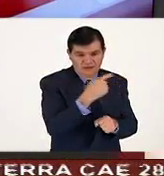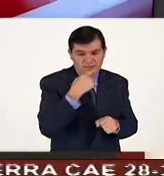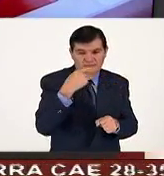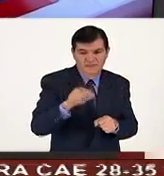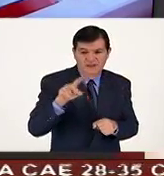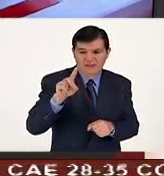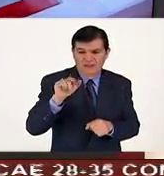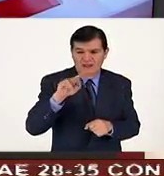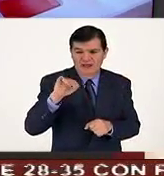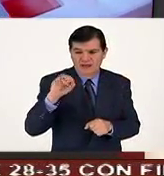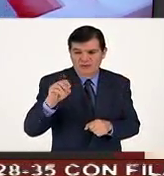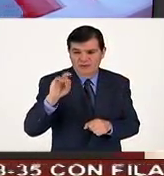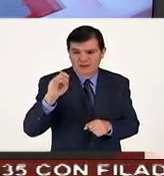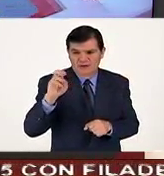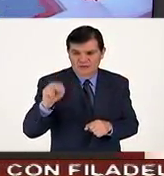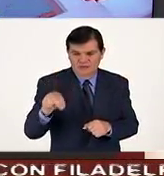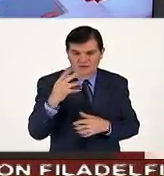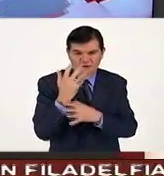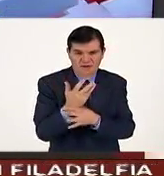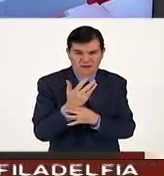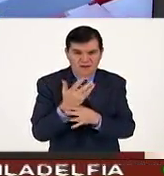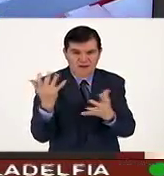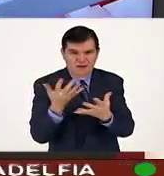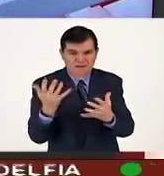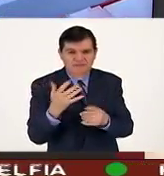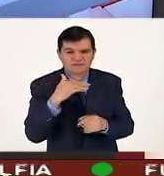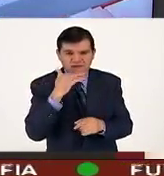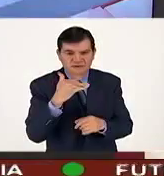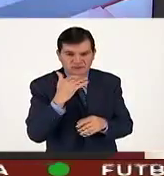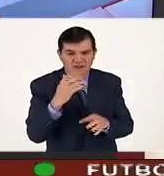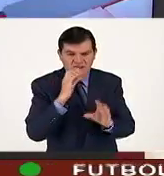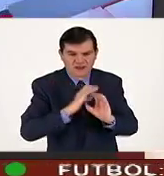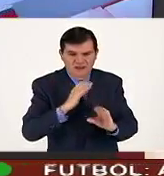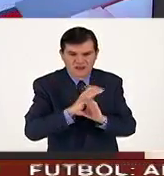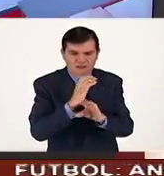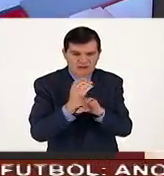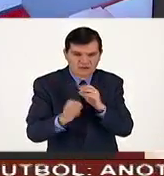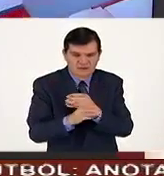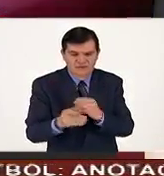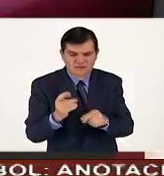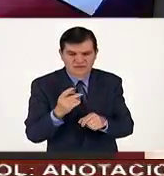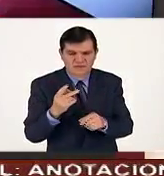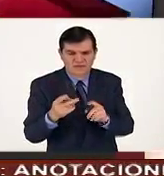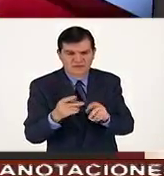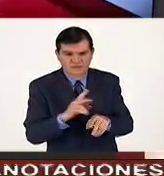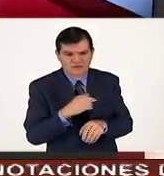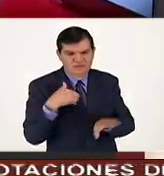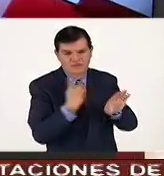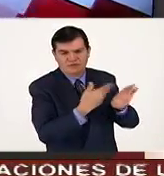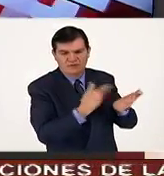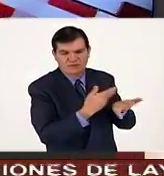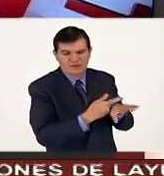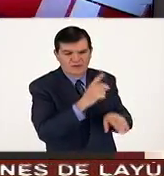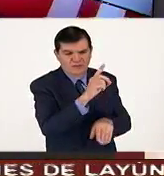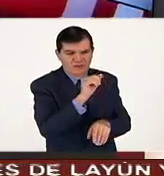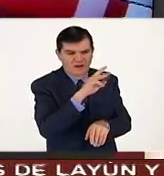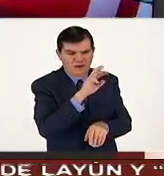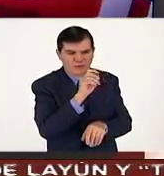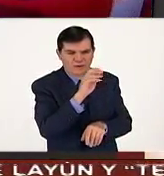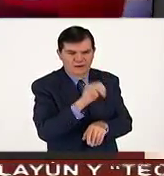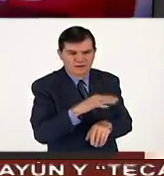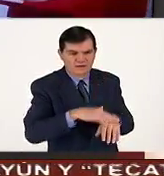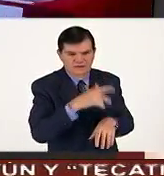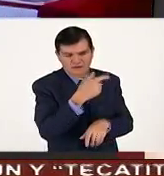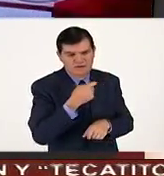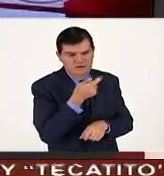a Darío Verón justamente de haber hecho pues cánticos y más bien adjetivos racistas en contra de Darwin Quintero al llamarlo